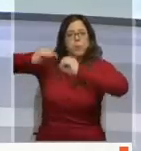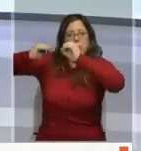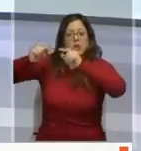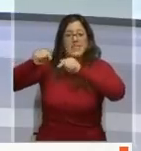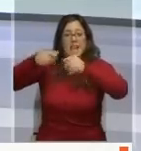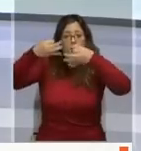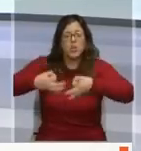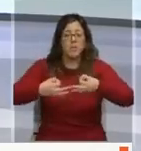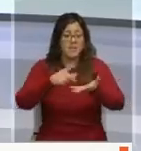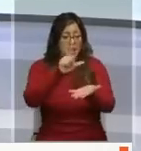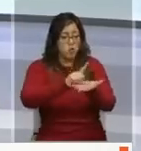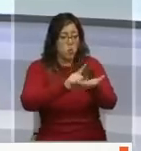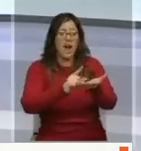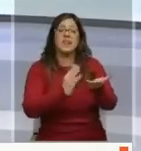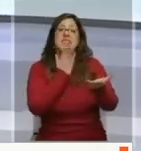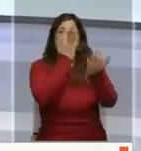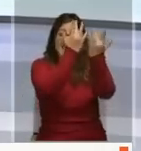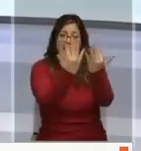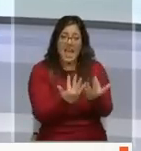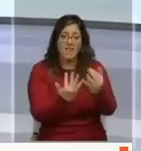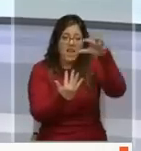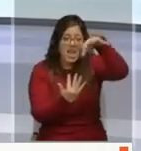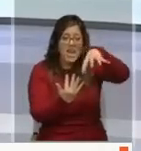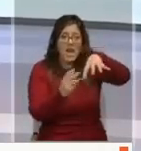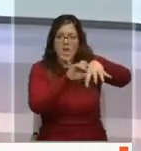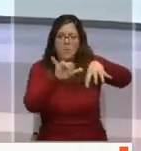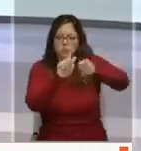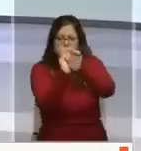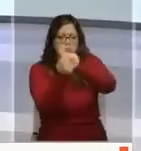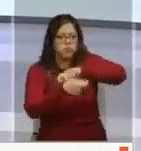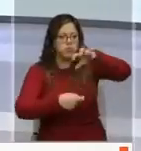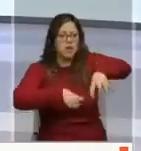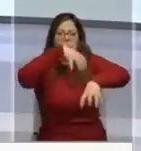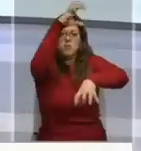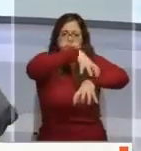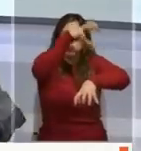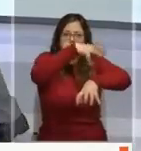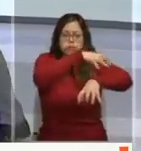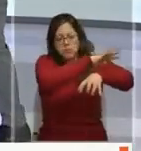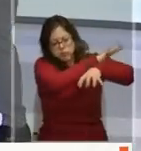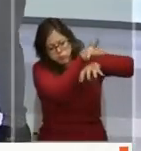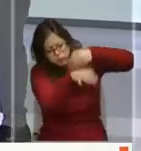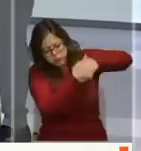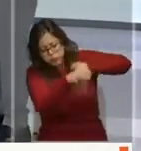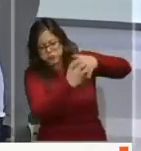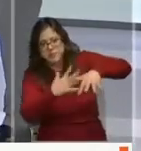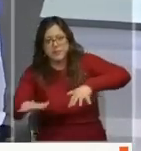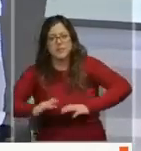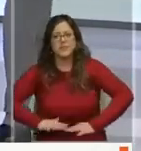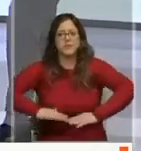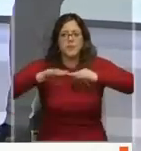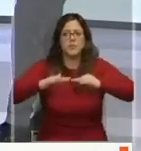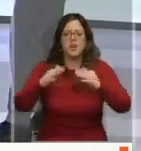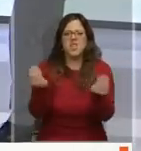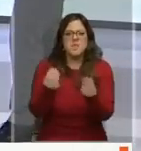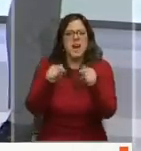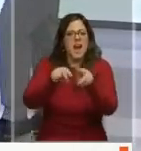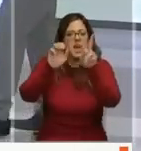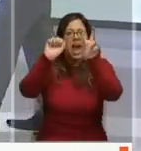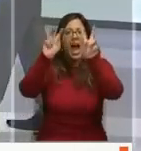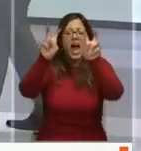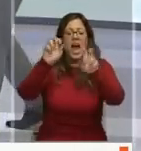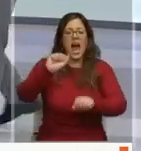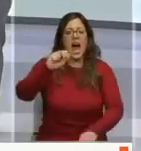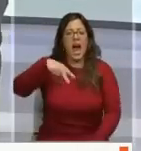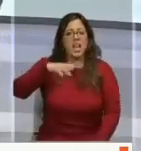nieve, puede caer agua y claramente se va a derretir y podría aumentar más aún el caudal. ¿Qué pasa en Ancoa? También lo hablábamos hace un ratito, muy cerca de